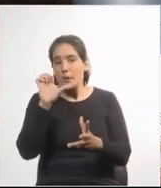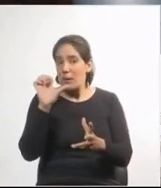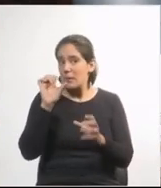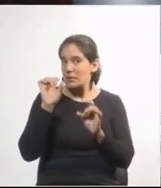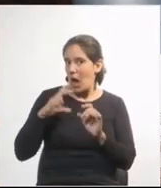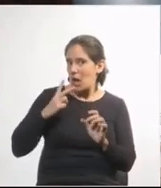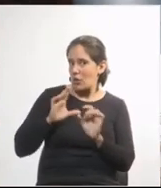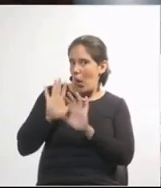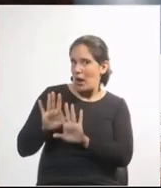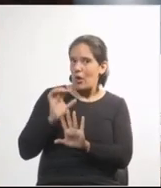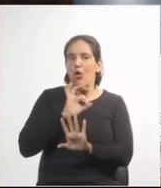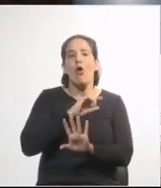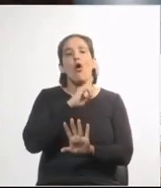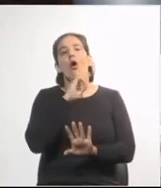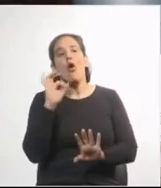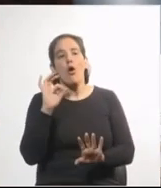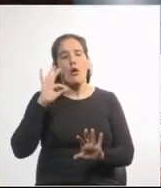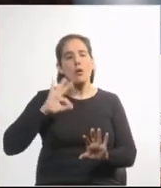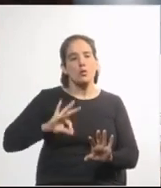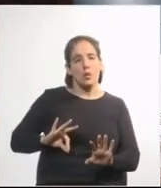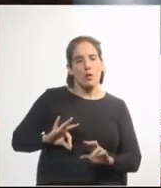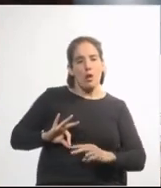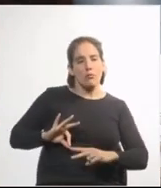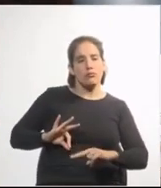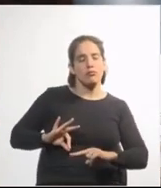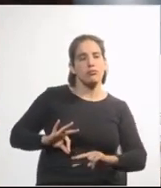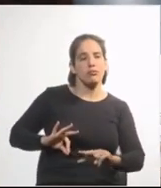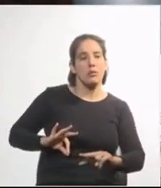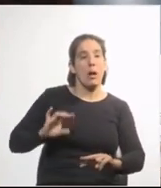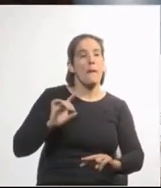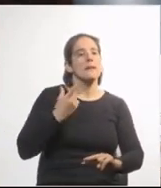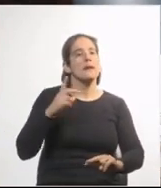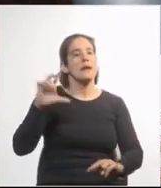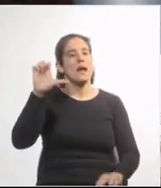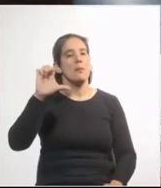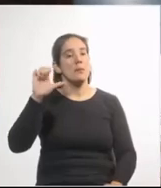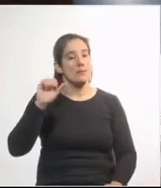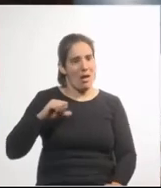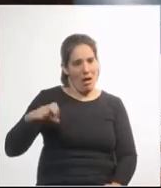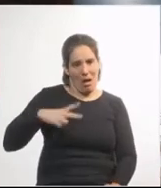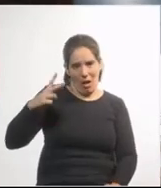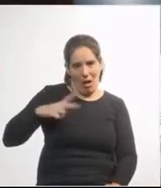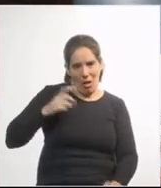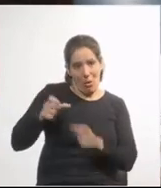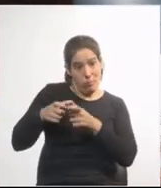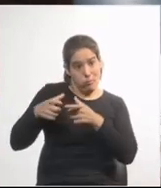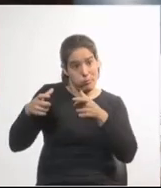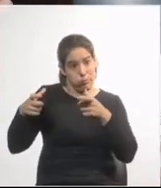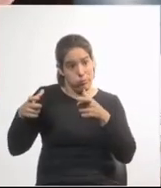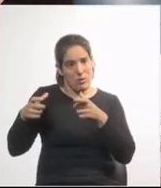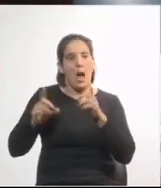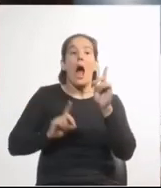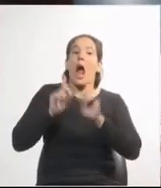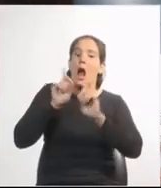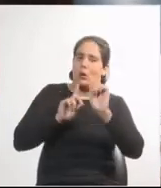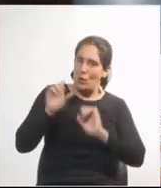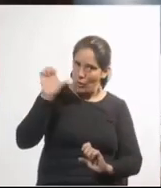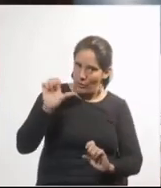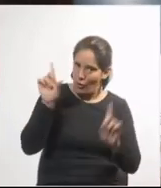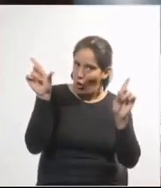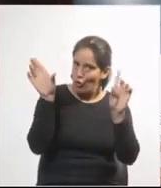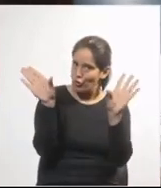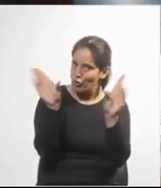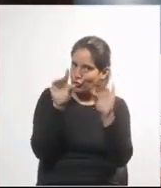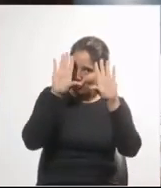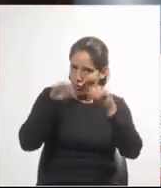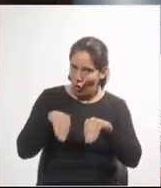salarios congelados mientras las ganancias de los empresarios crecen. Y de algunos empresarios, los privilegiados,